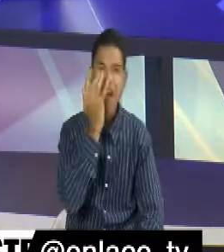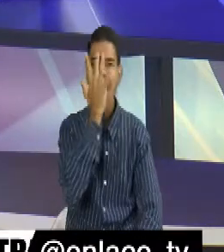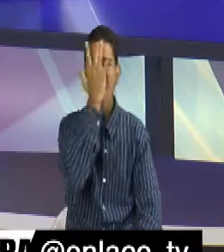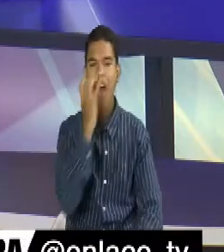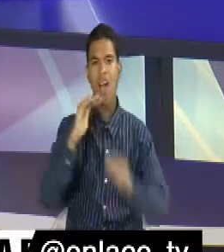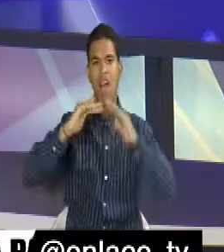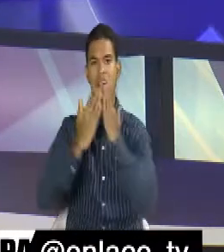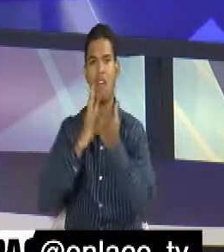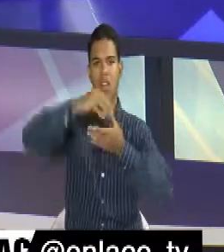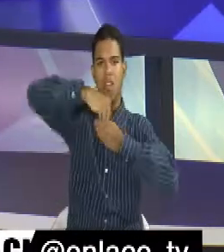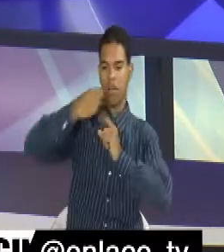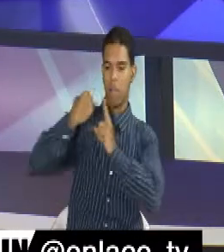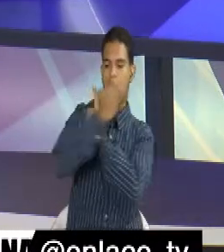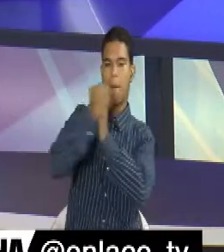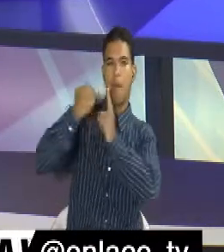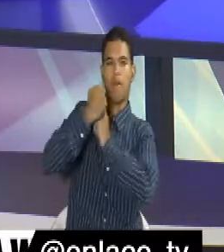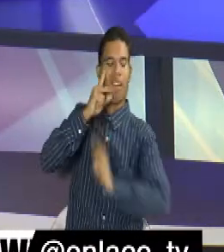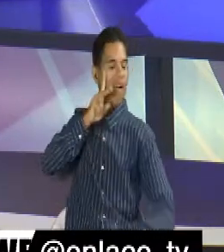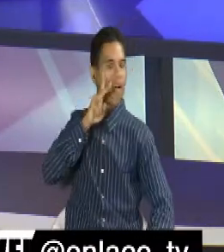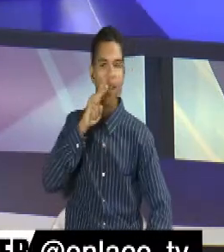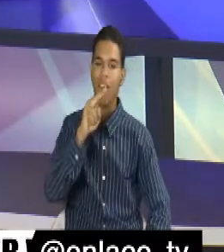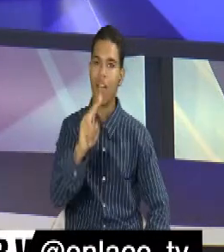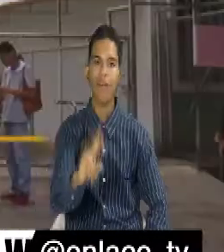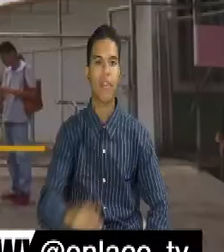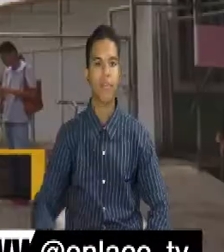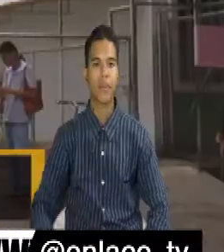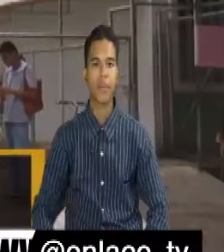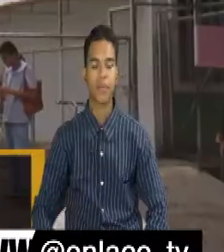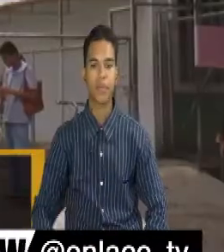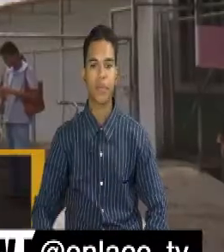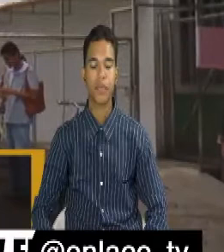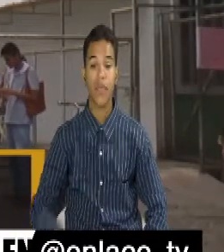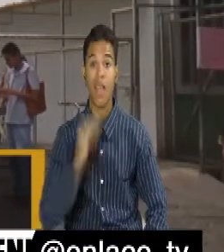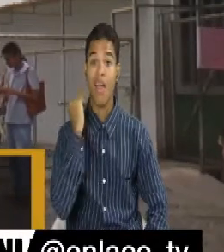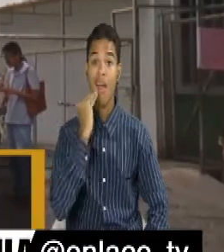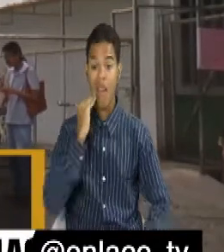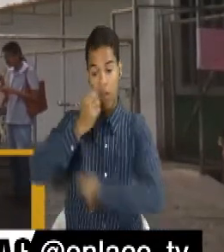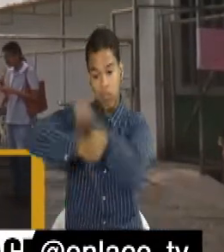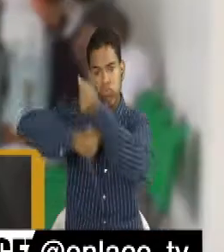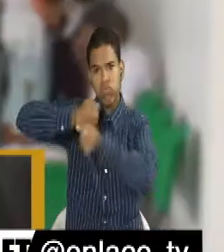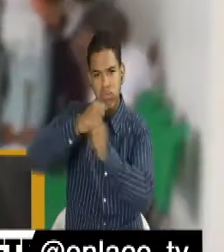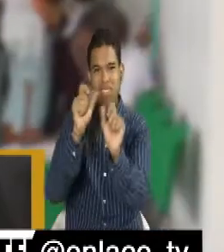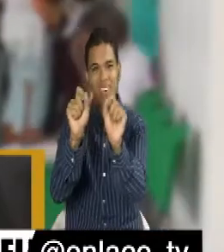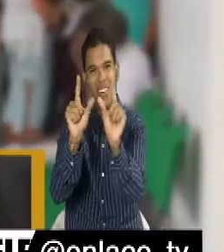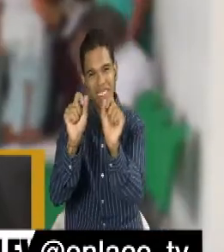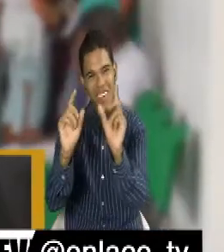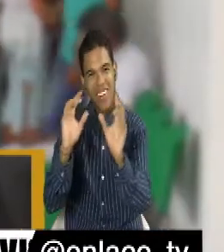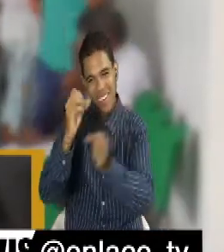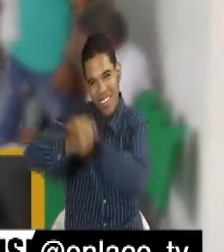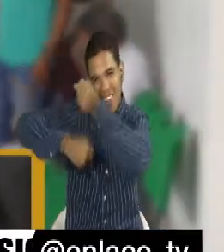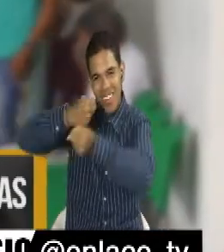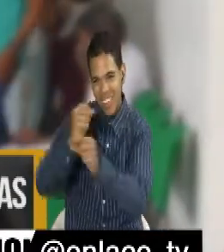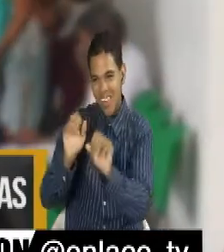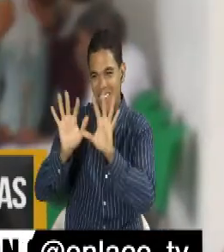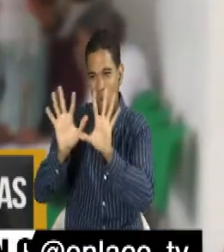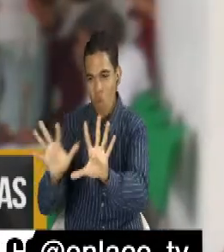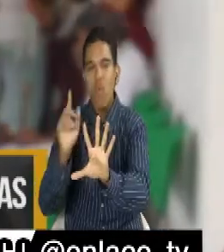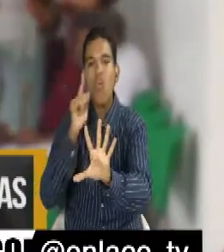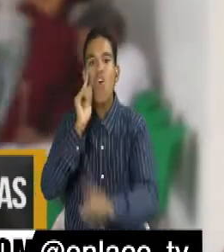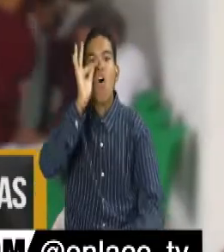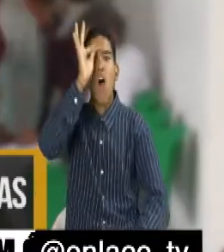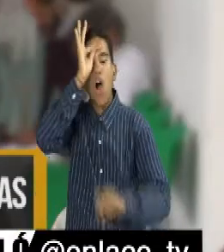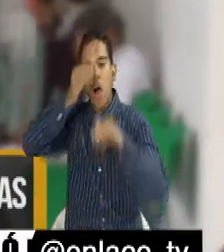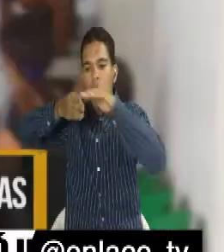plantel educativo en el cual estudia. La menor de 11 años ingresó al Hospital Regional del Magdalena Medio por el servicio de urgencias en